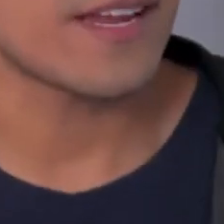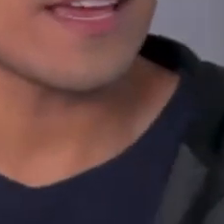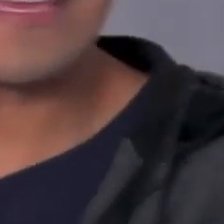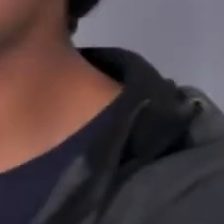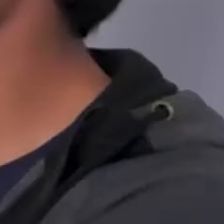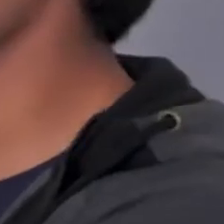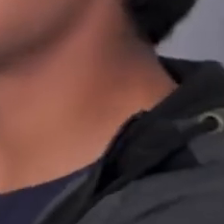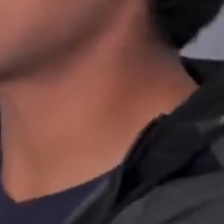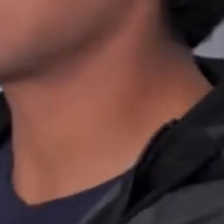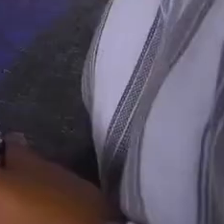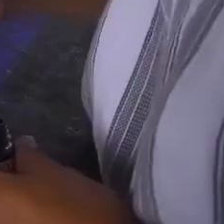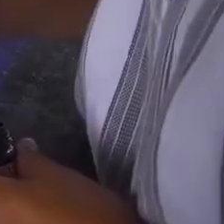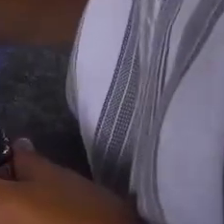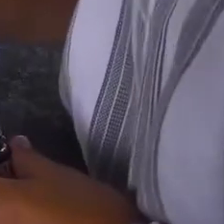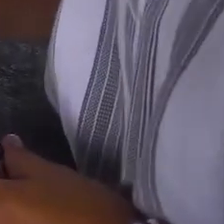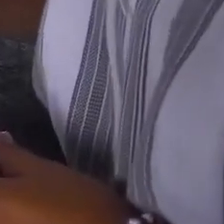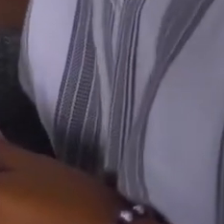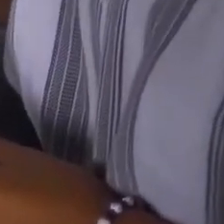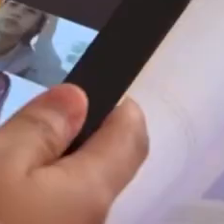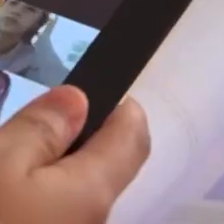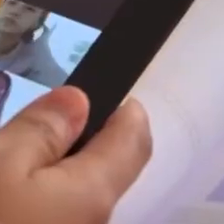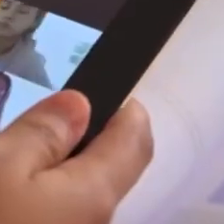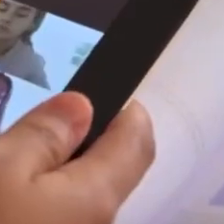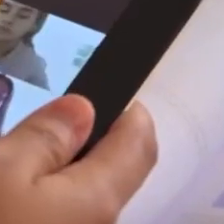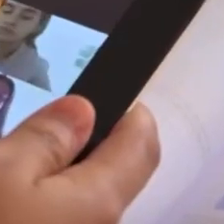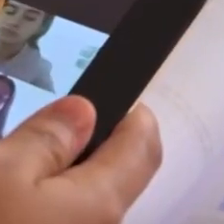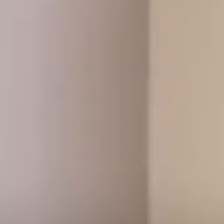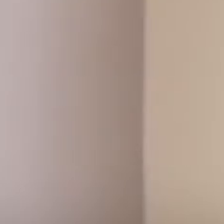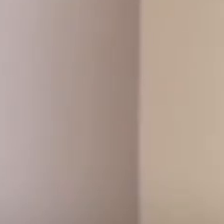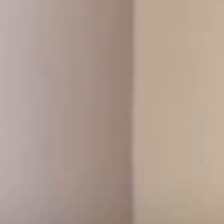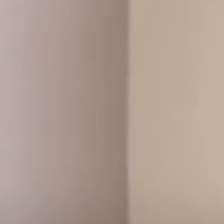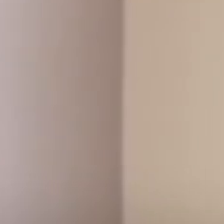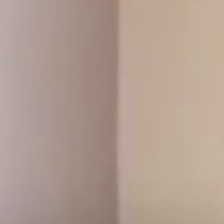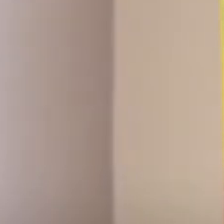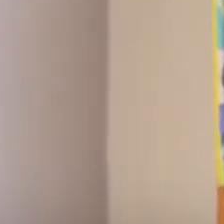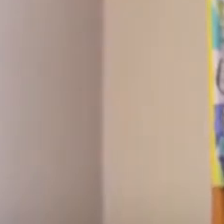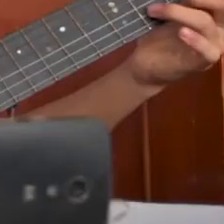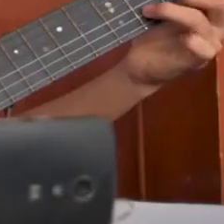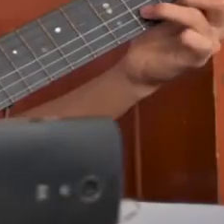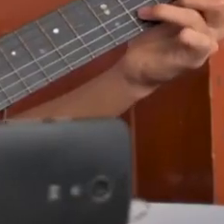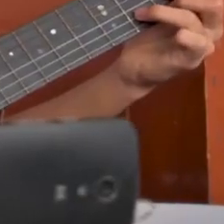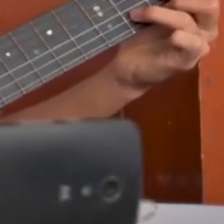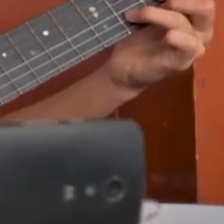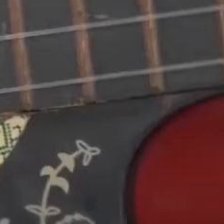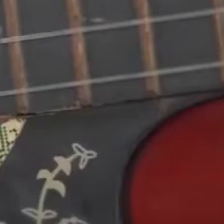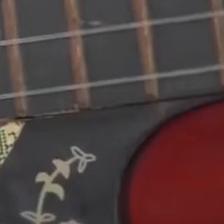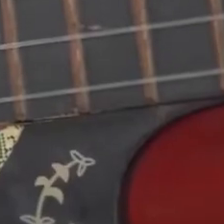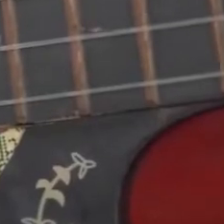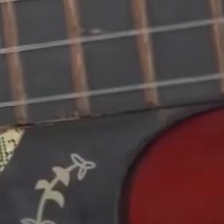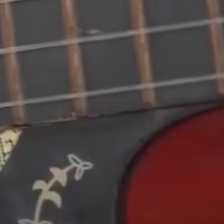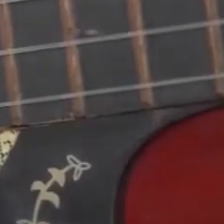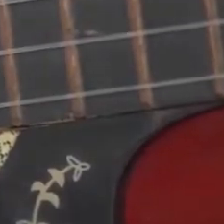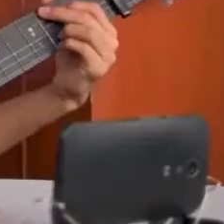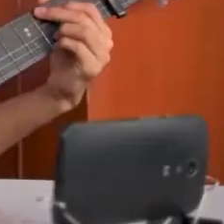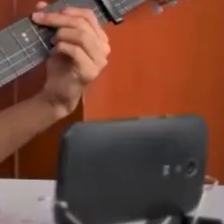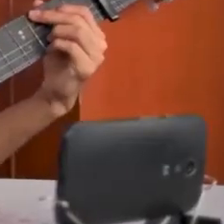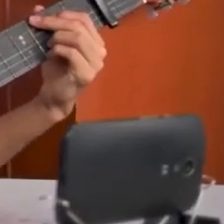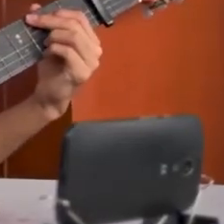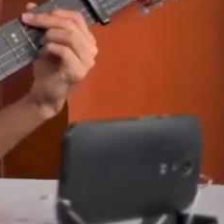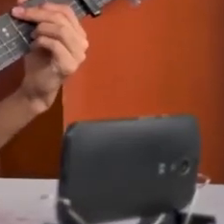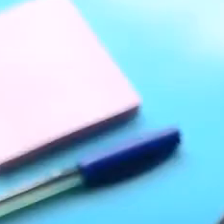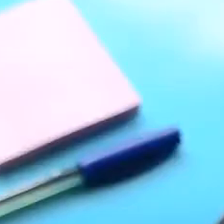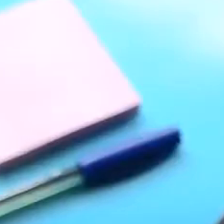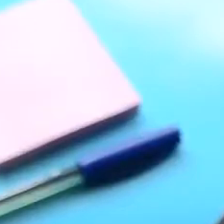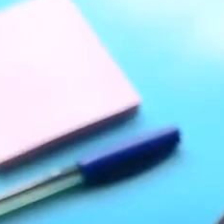nuestra creatividad para salir adelante. Para sentirnos cerca a pesar de la distancia. Y de los cambios, sacar siempre lo